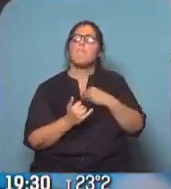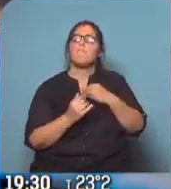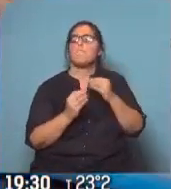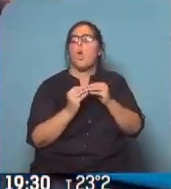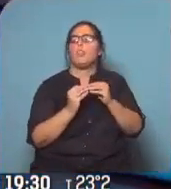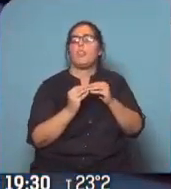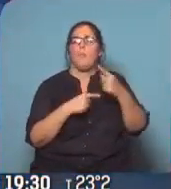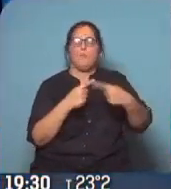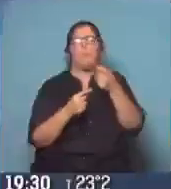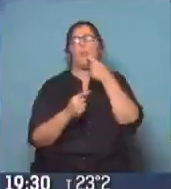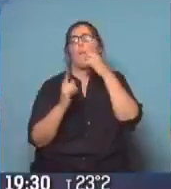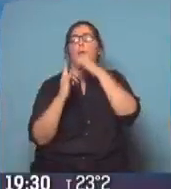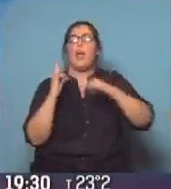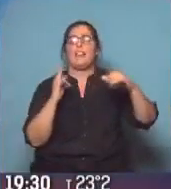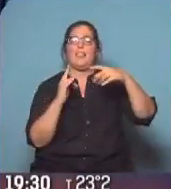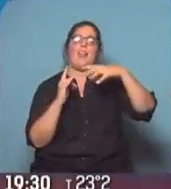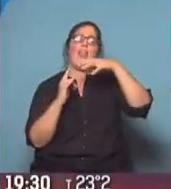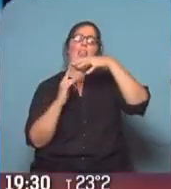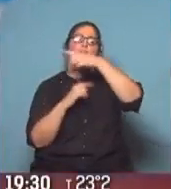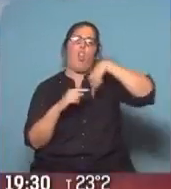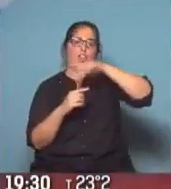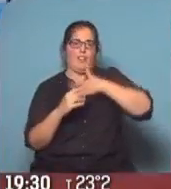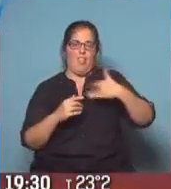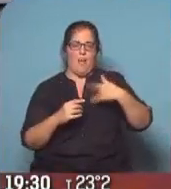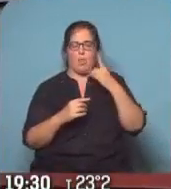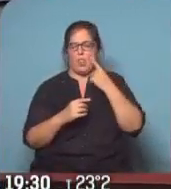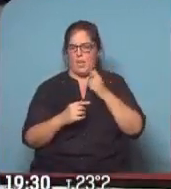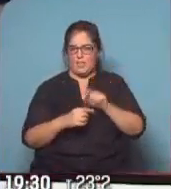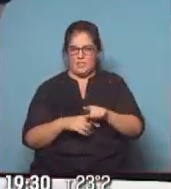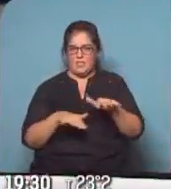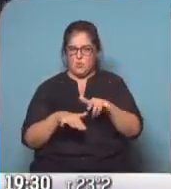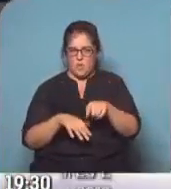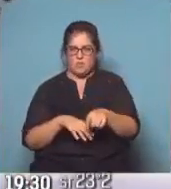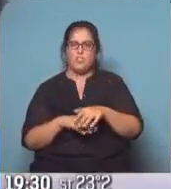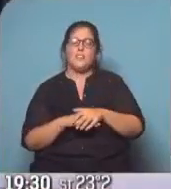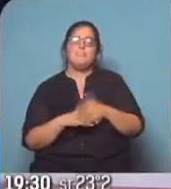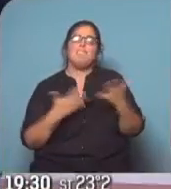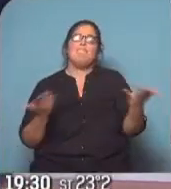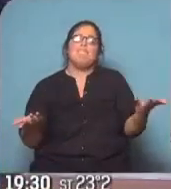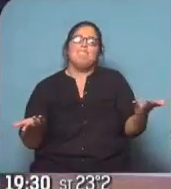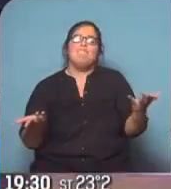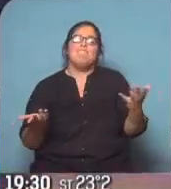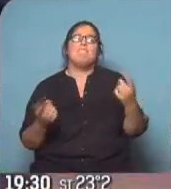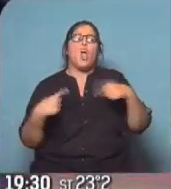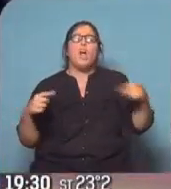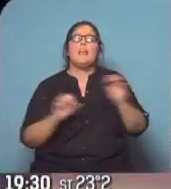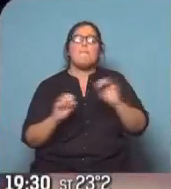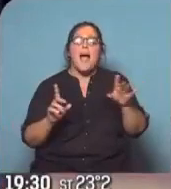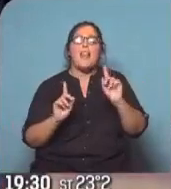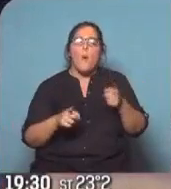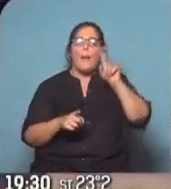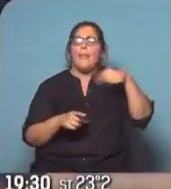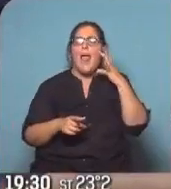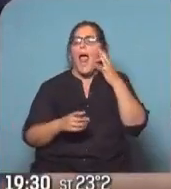cuando de no te dan tan triste que yo creo decir así pero no hay mal que por bien no venga' esto tan triste y tan